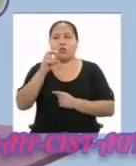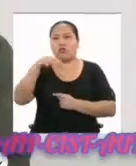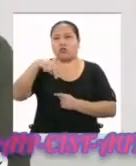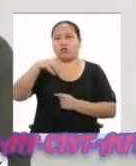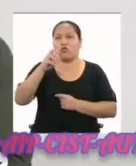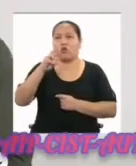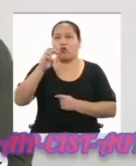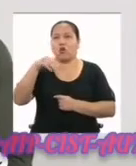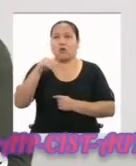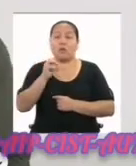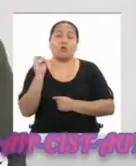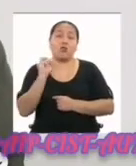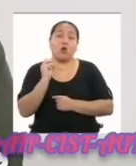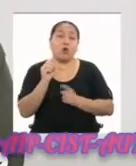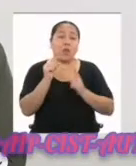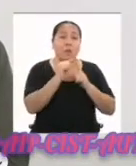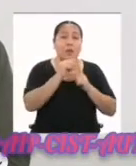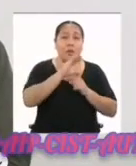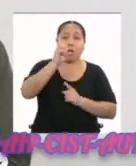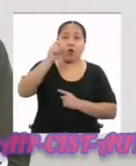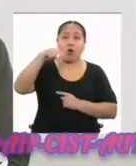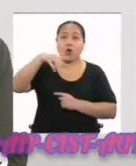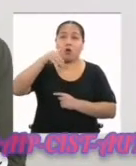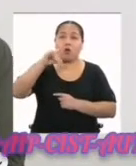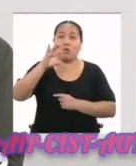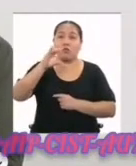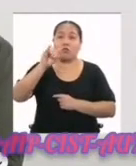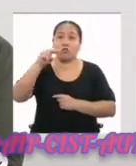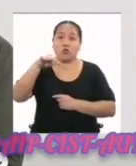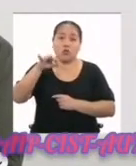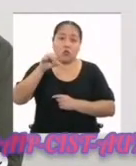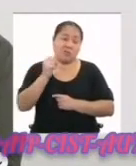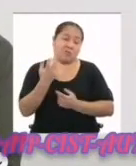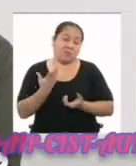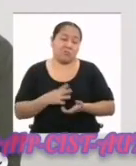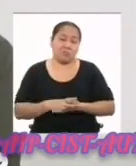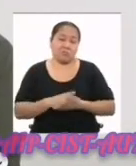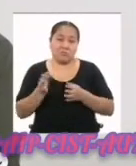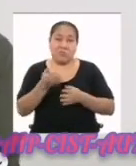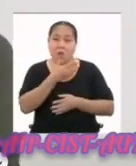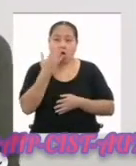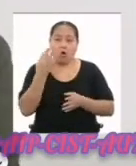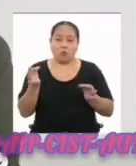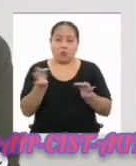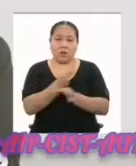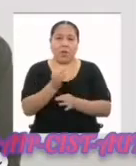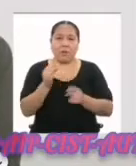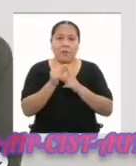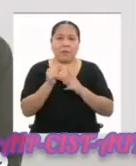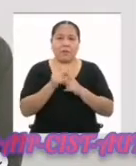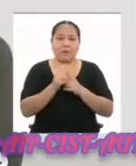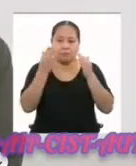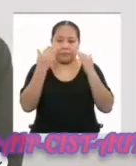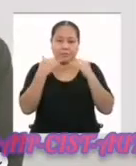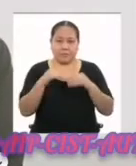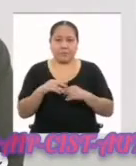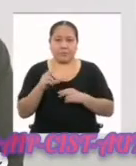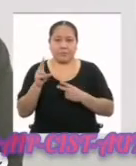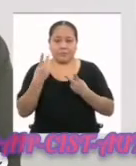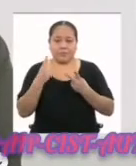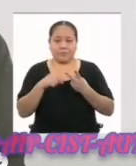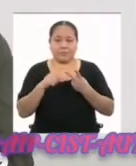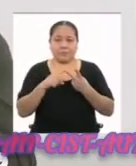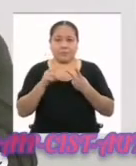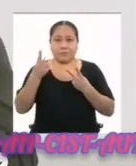seguir. Ajá, está muy bien eso que acabas de decir. Ahora, vamos con la segunda